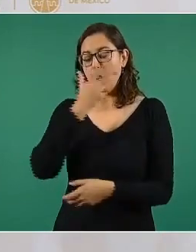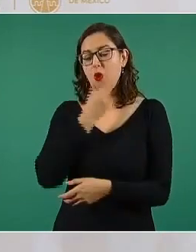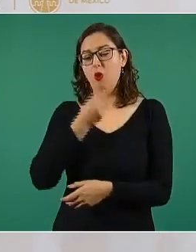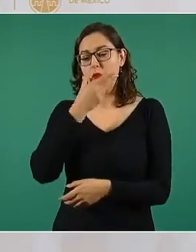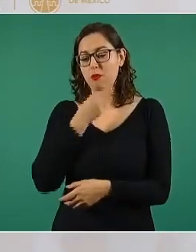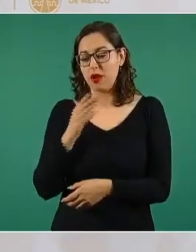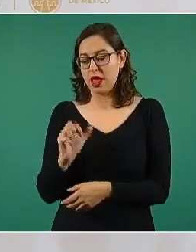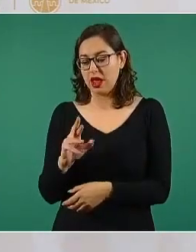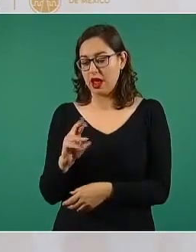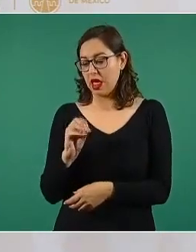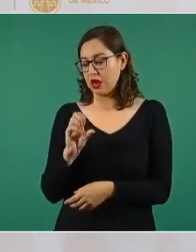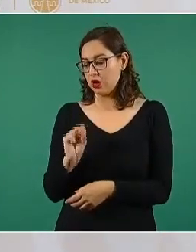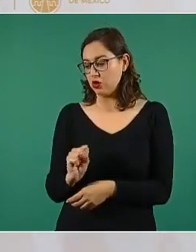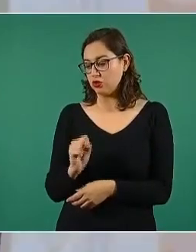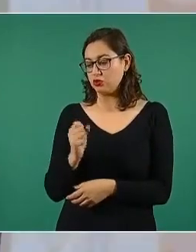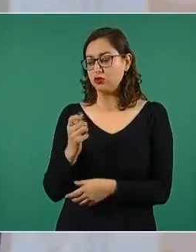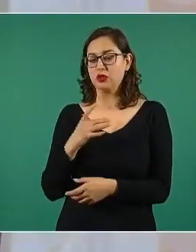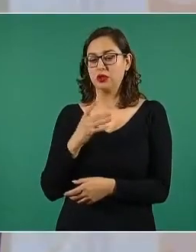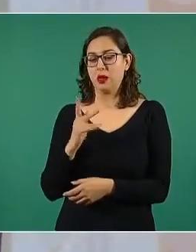da tristeza,